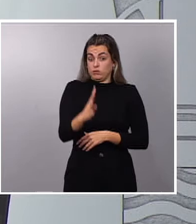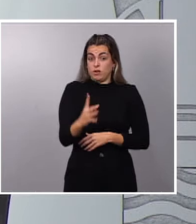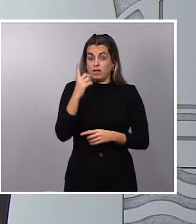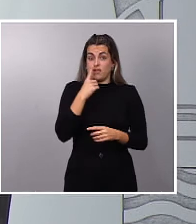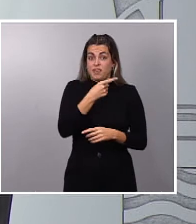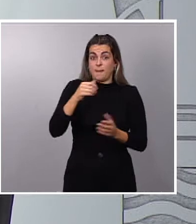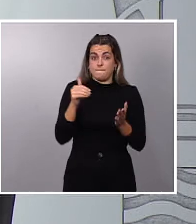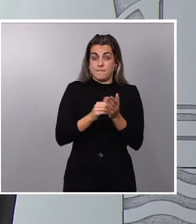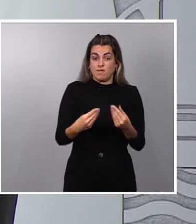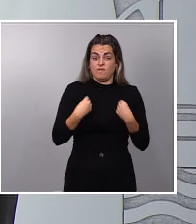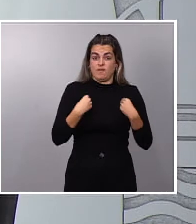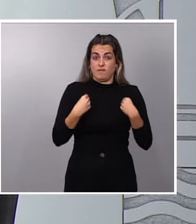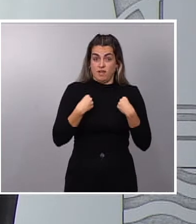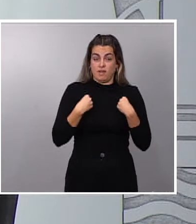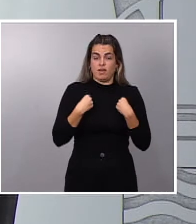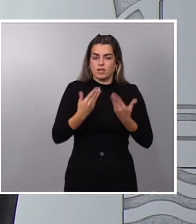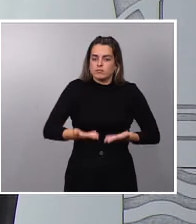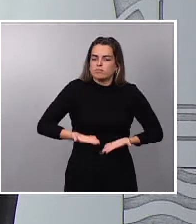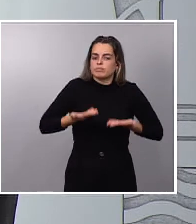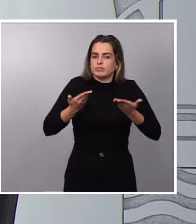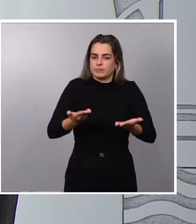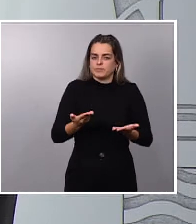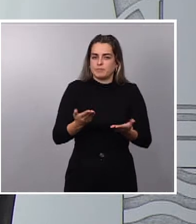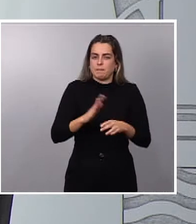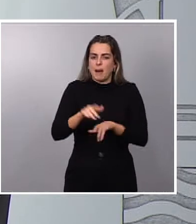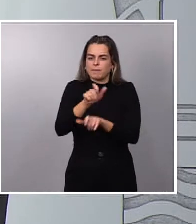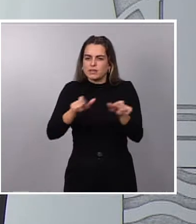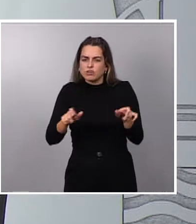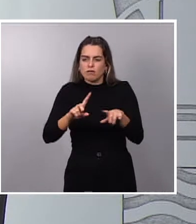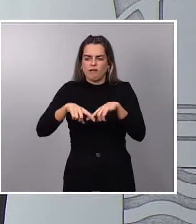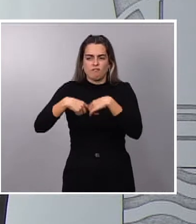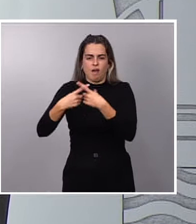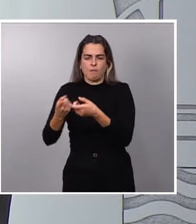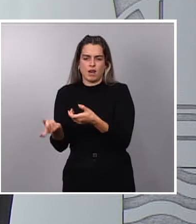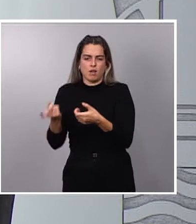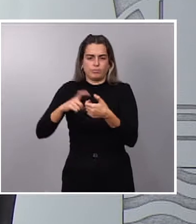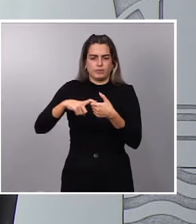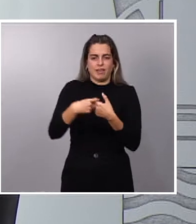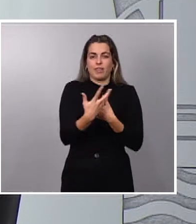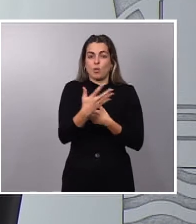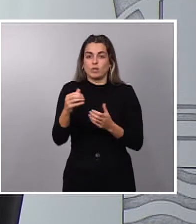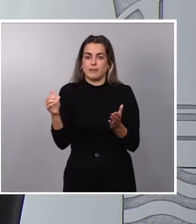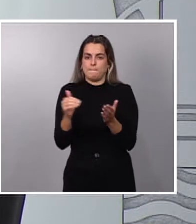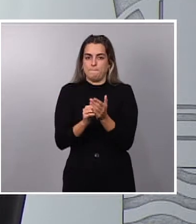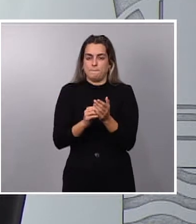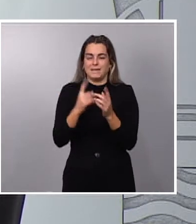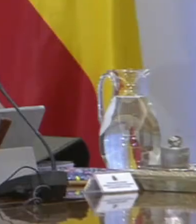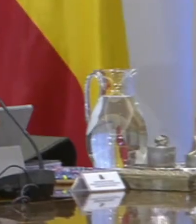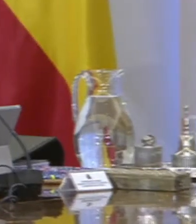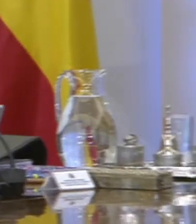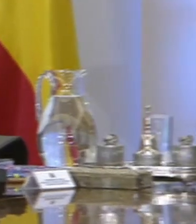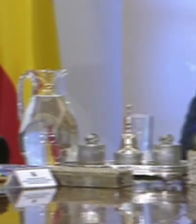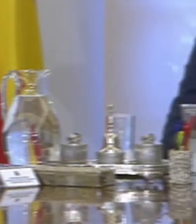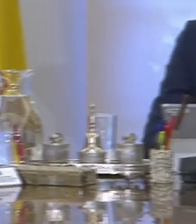hayamos puesto a disposición de personas, de familias, 50.000 viviendas de manera paulatina.